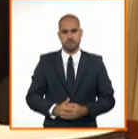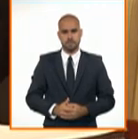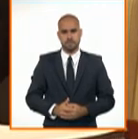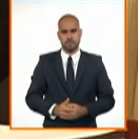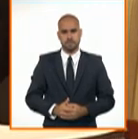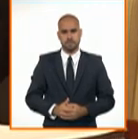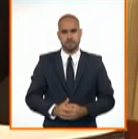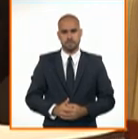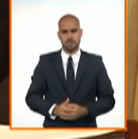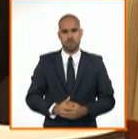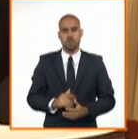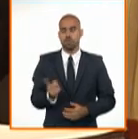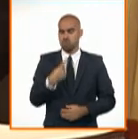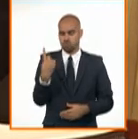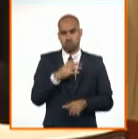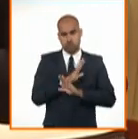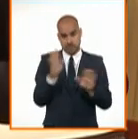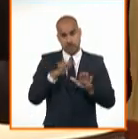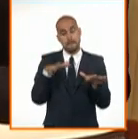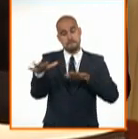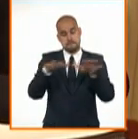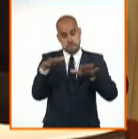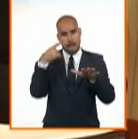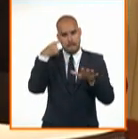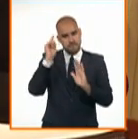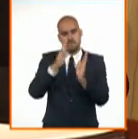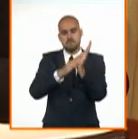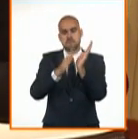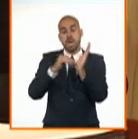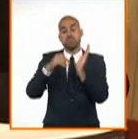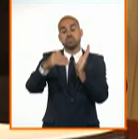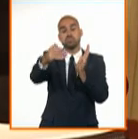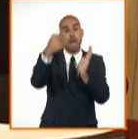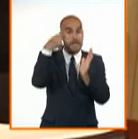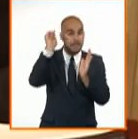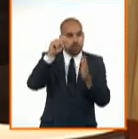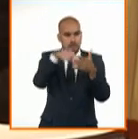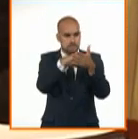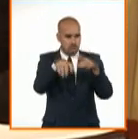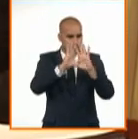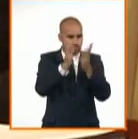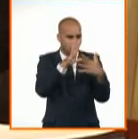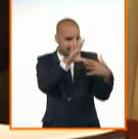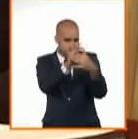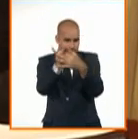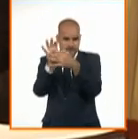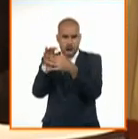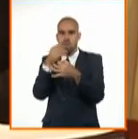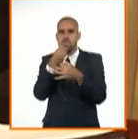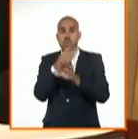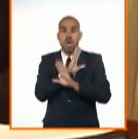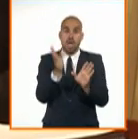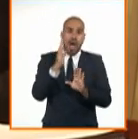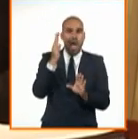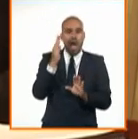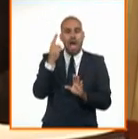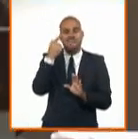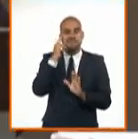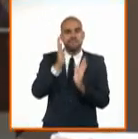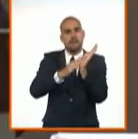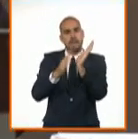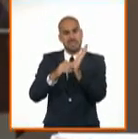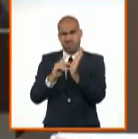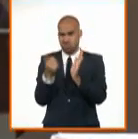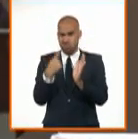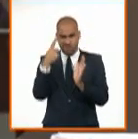para los próximos meses ha sido muy difícil lograr oportunamente ofertas que cubran esta situación con